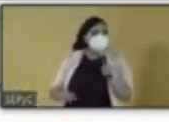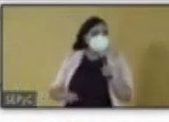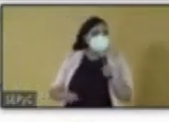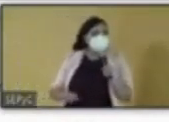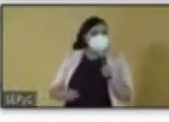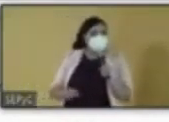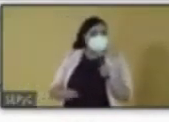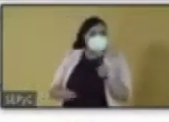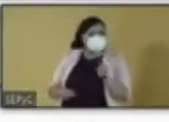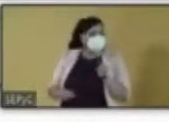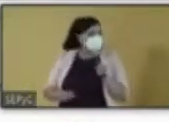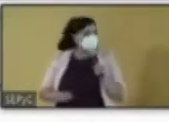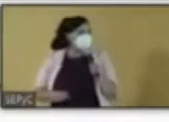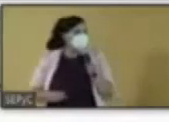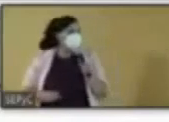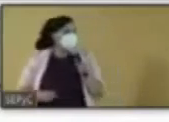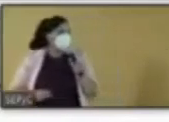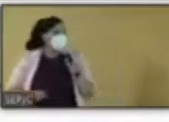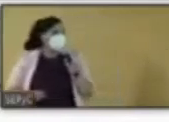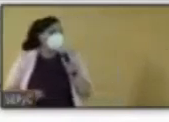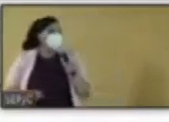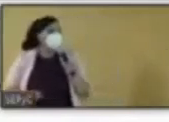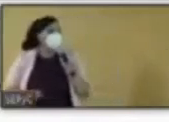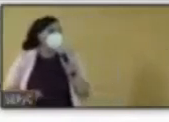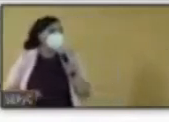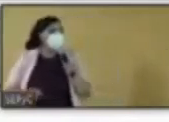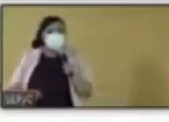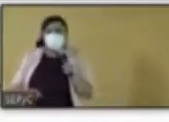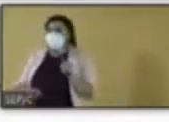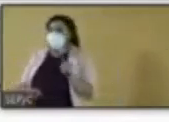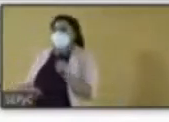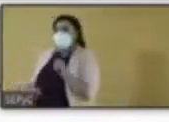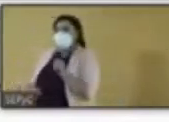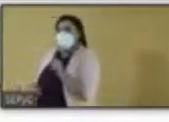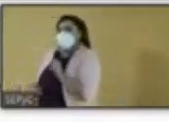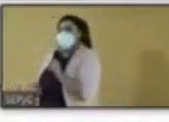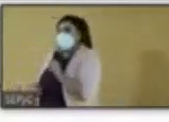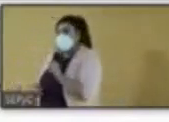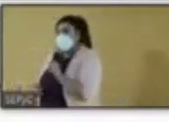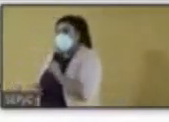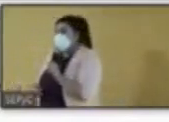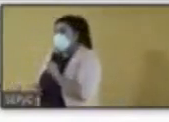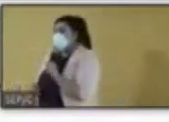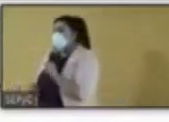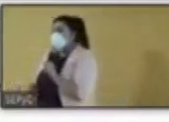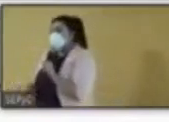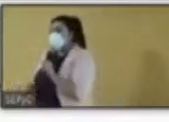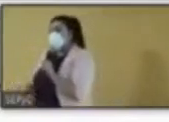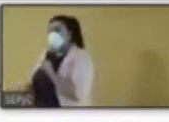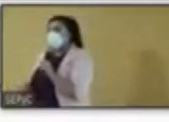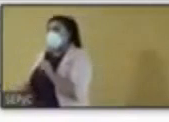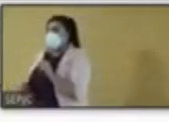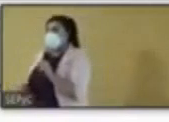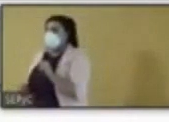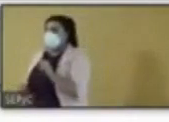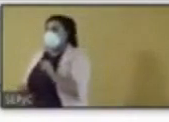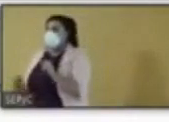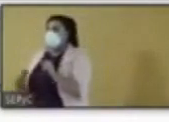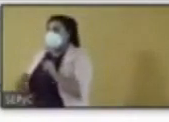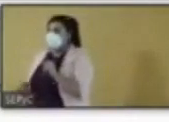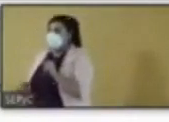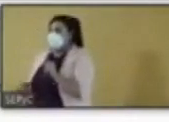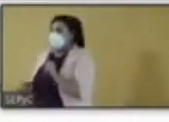señalar aquí son libres de impuestos. Enajenación implica la venta de algún bien inmueble, de algún bien mueble o de algún vehículo